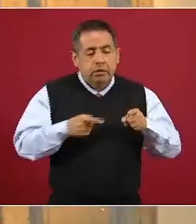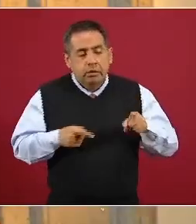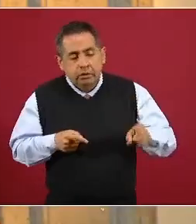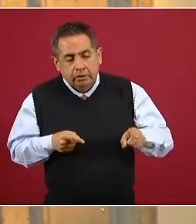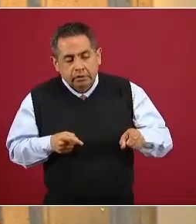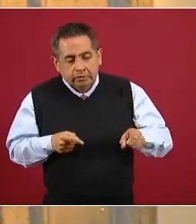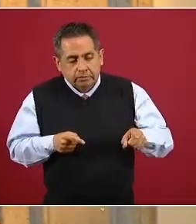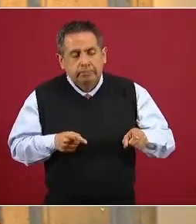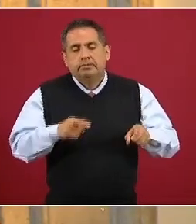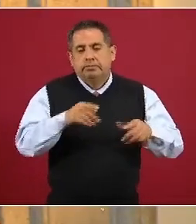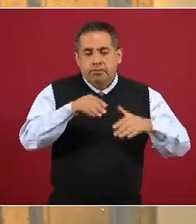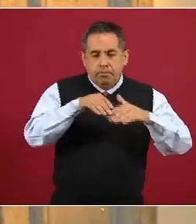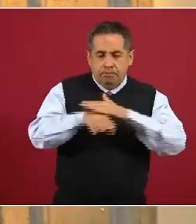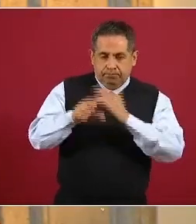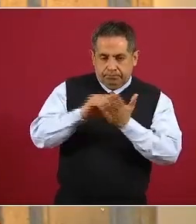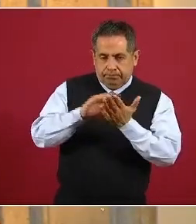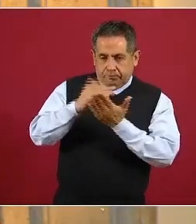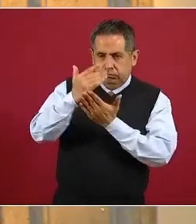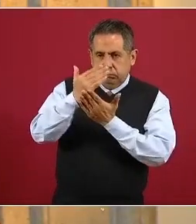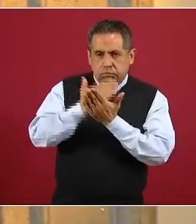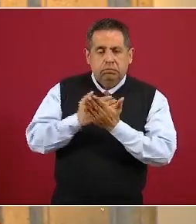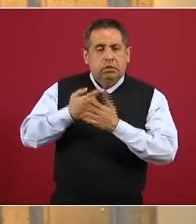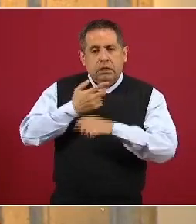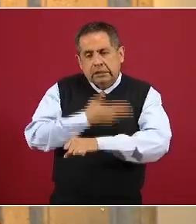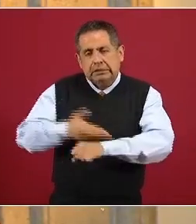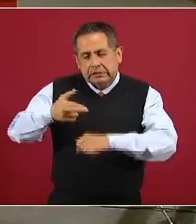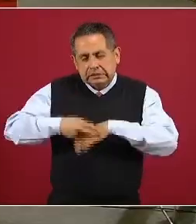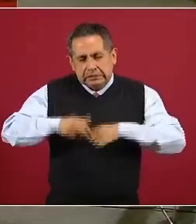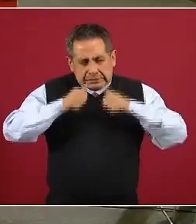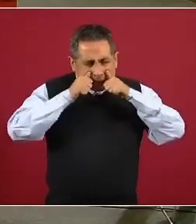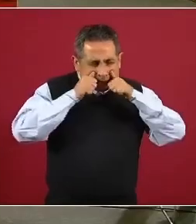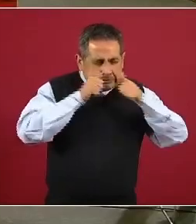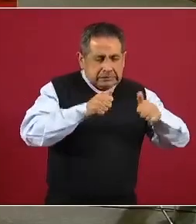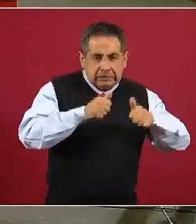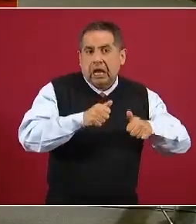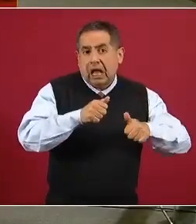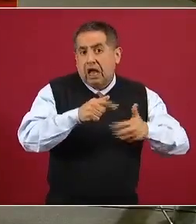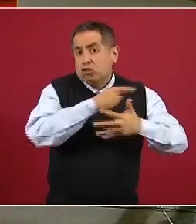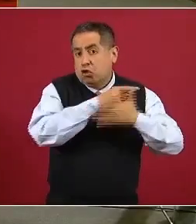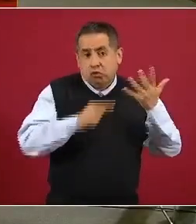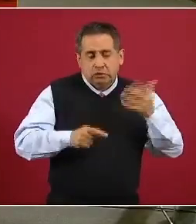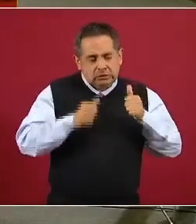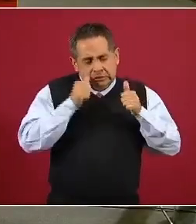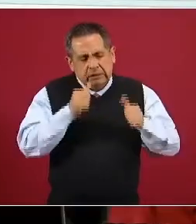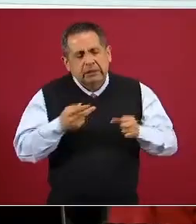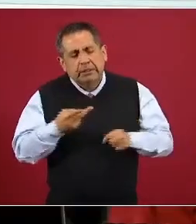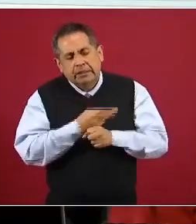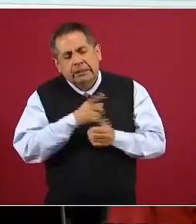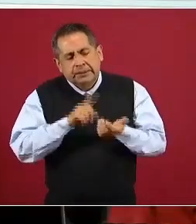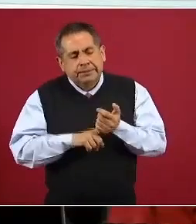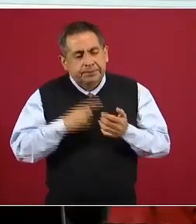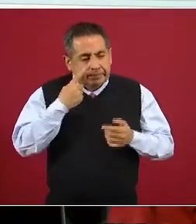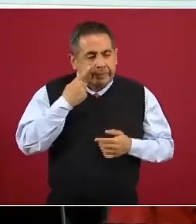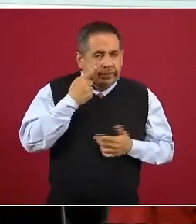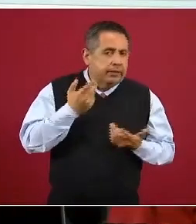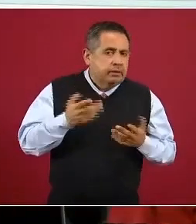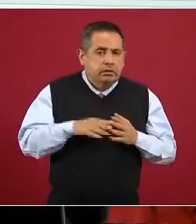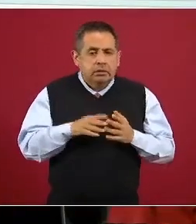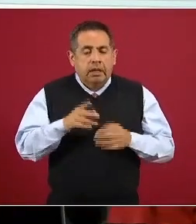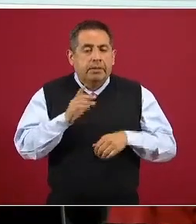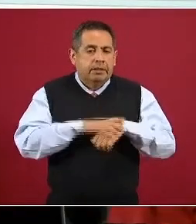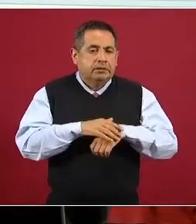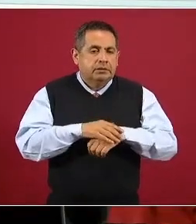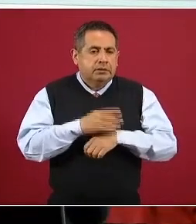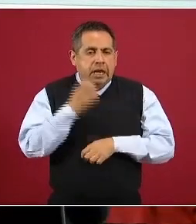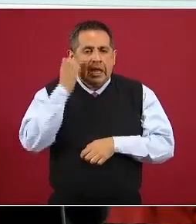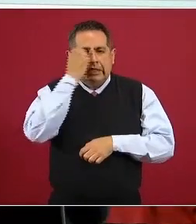clasificación ingresa a un protocolo de atención médica, dentro del cual está incluida la toma de